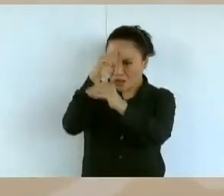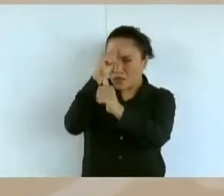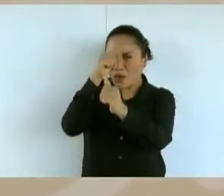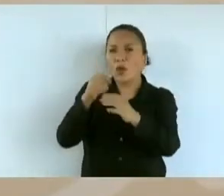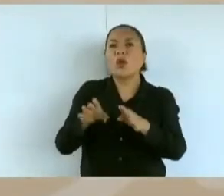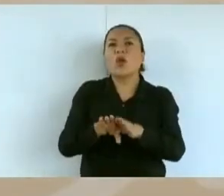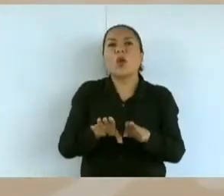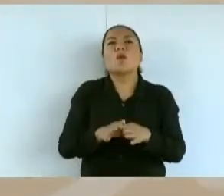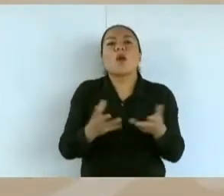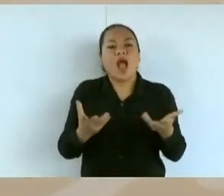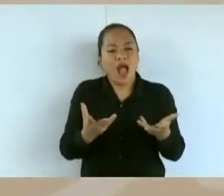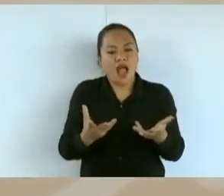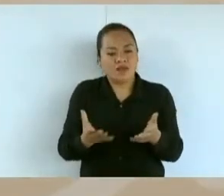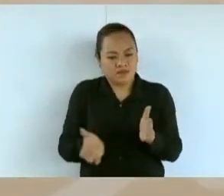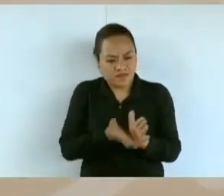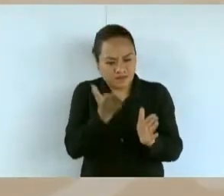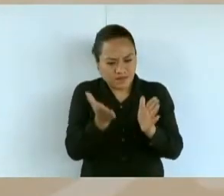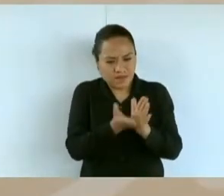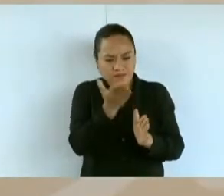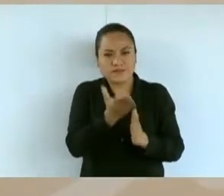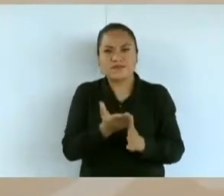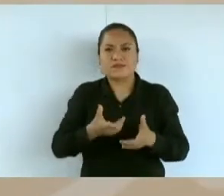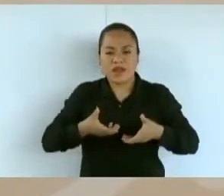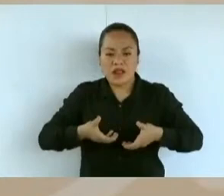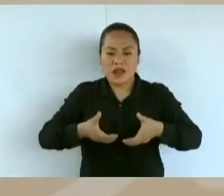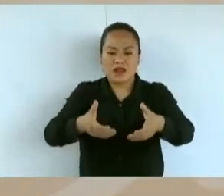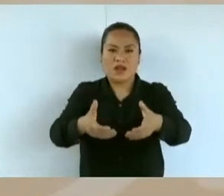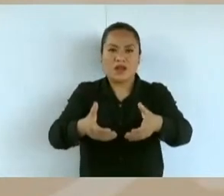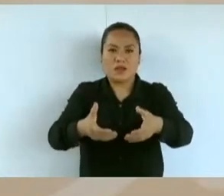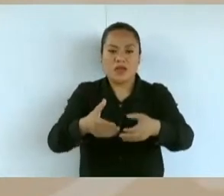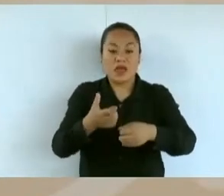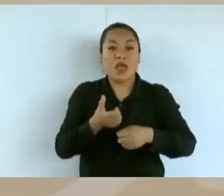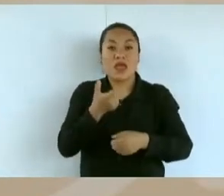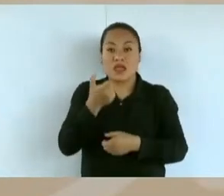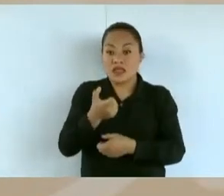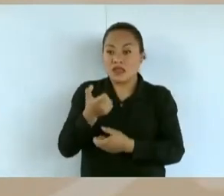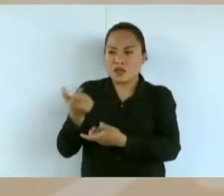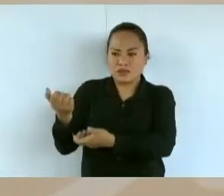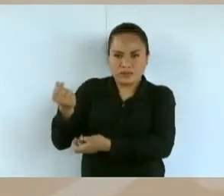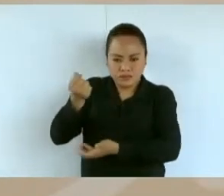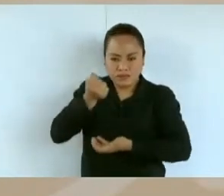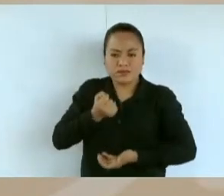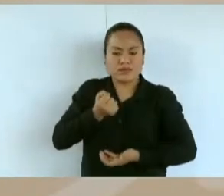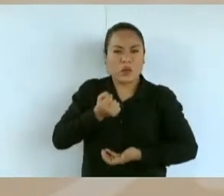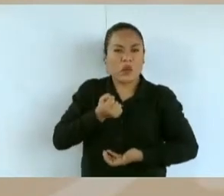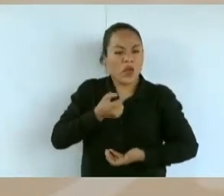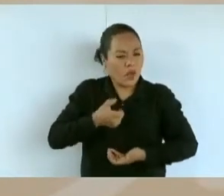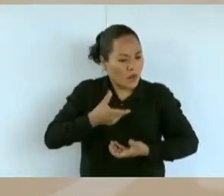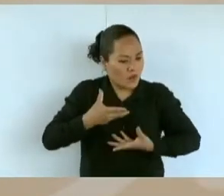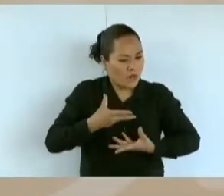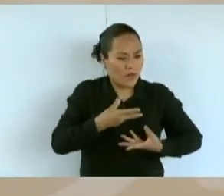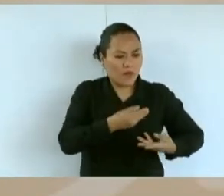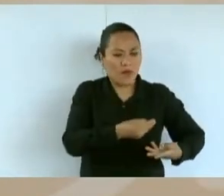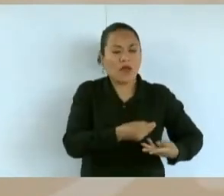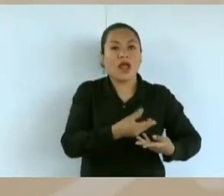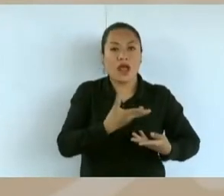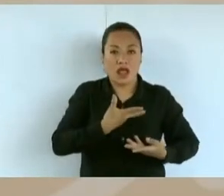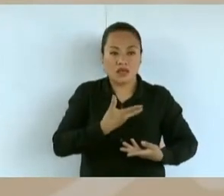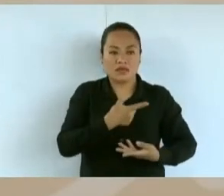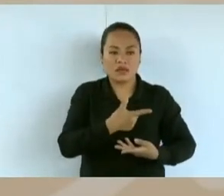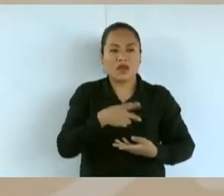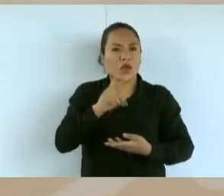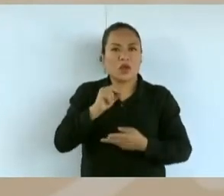camino y cómo administrar el recurso que se nos entregó de manera directa,